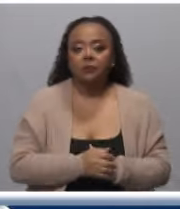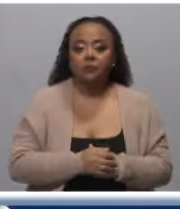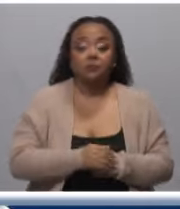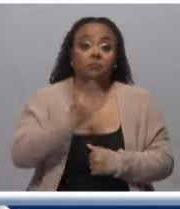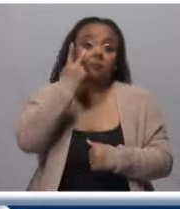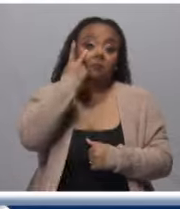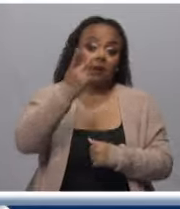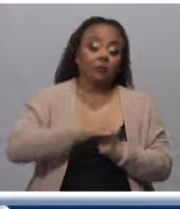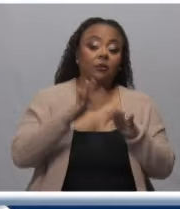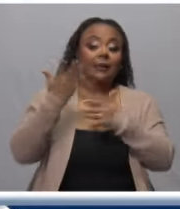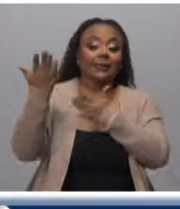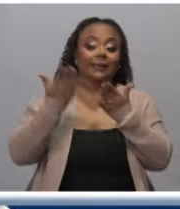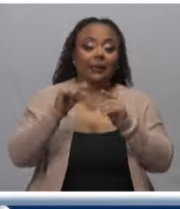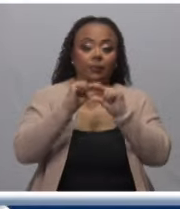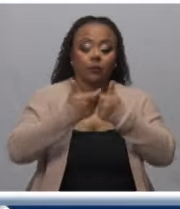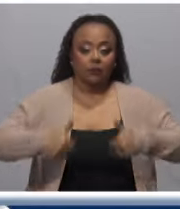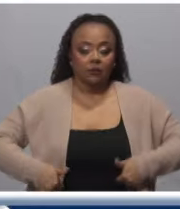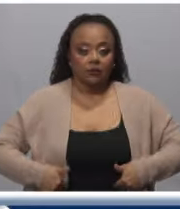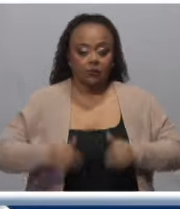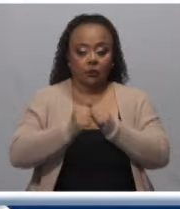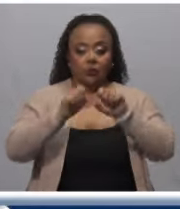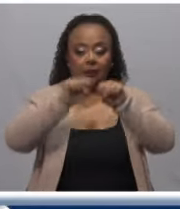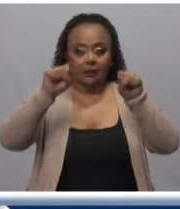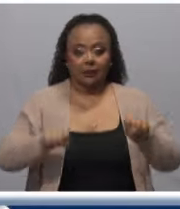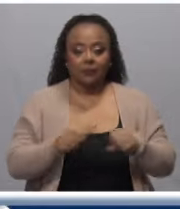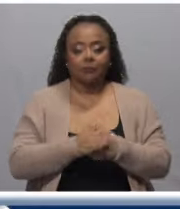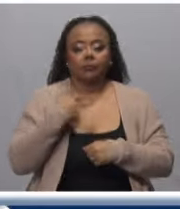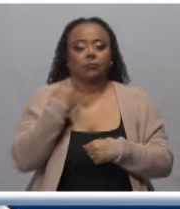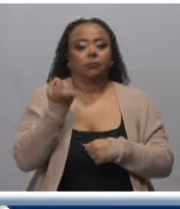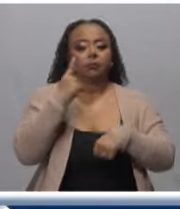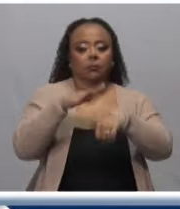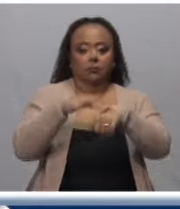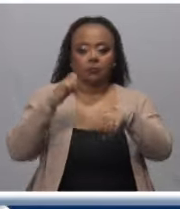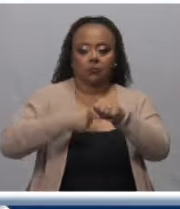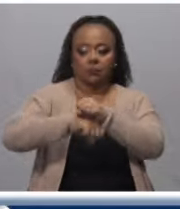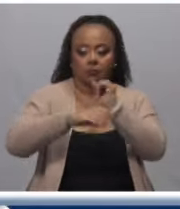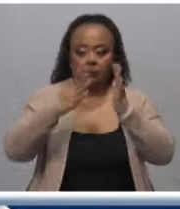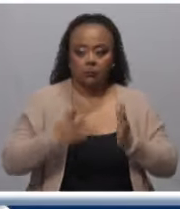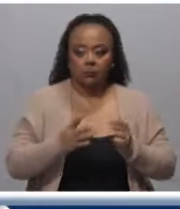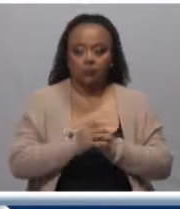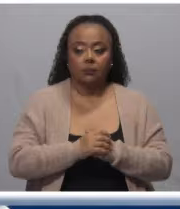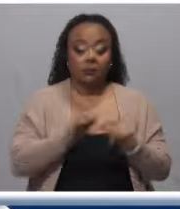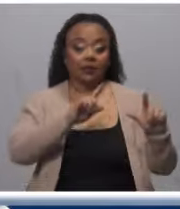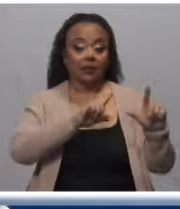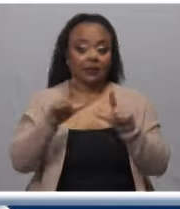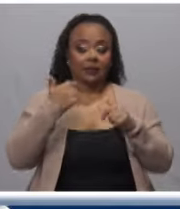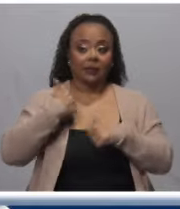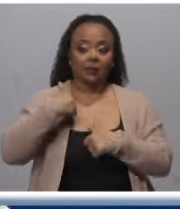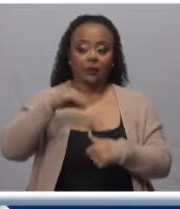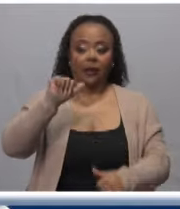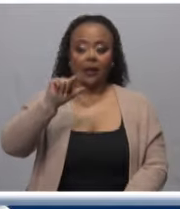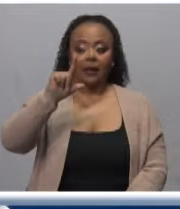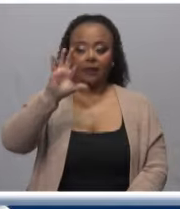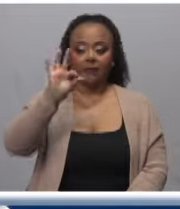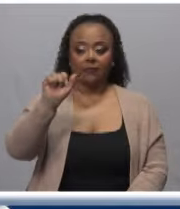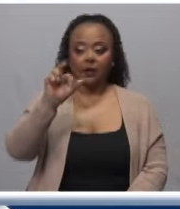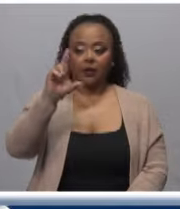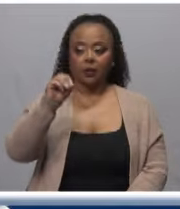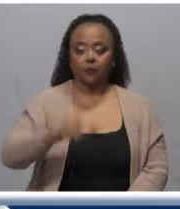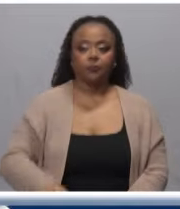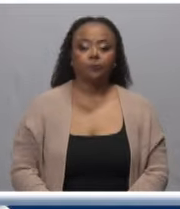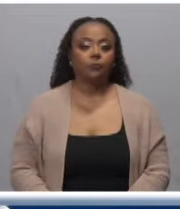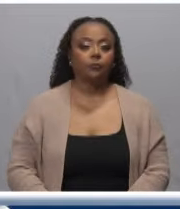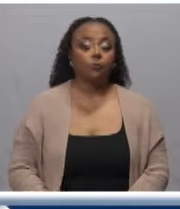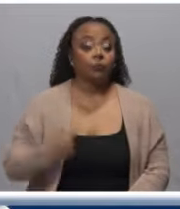veremos qué trae el cuerpo técnico en cuanto a sistema entiendo la convocatoria de futbolistas la va a dejar list del señor Alfaro